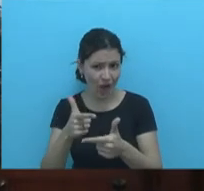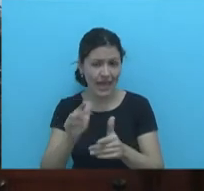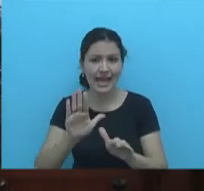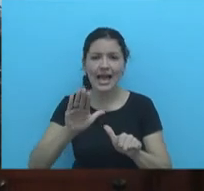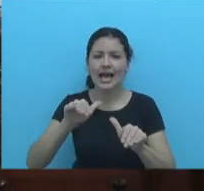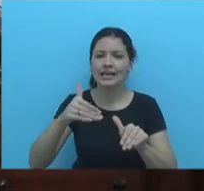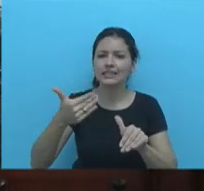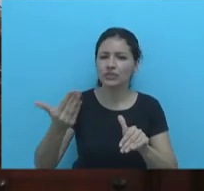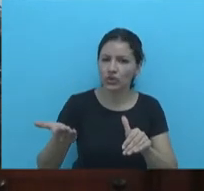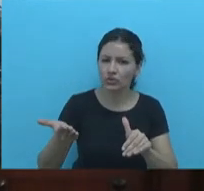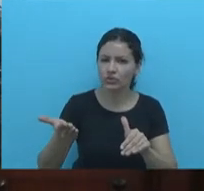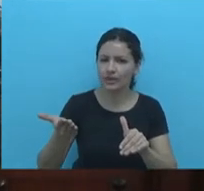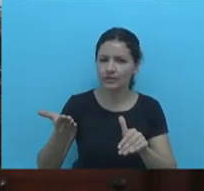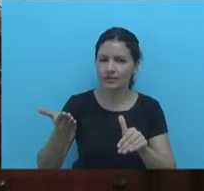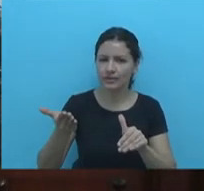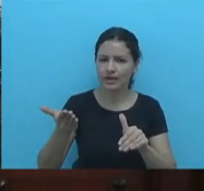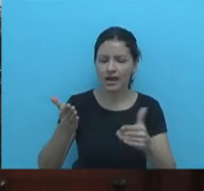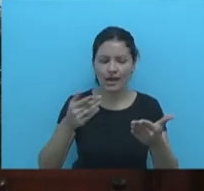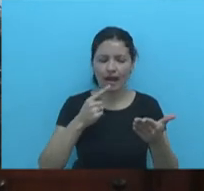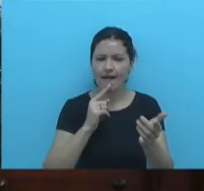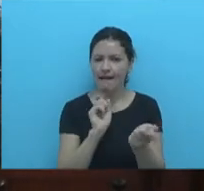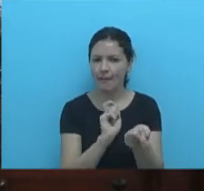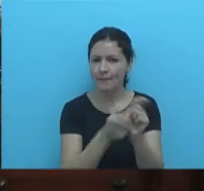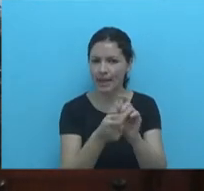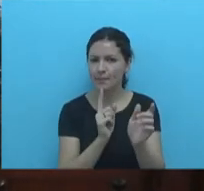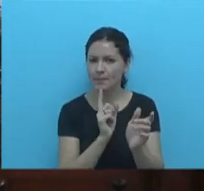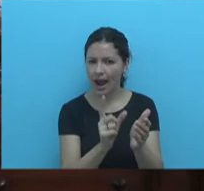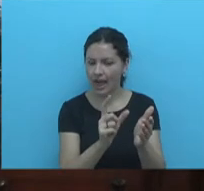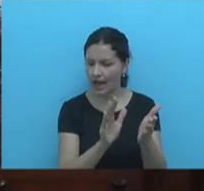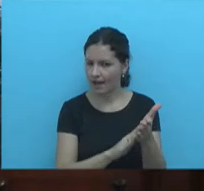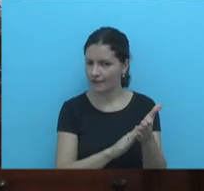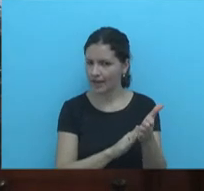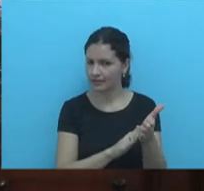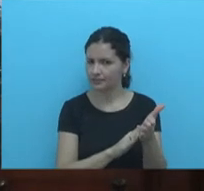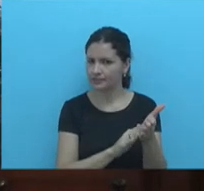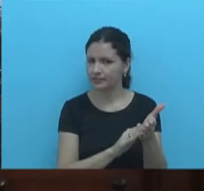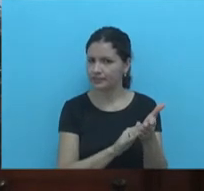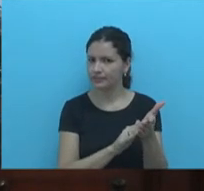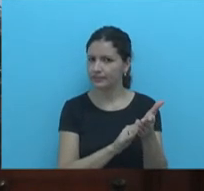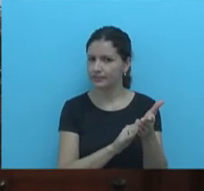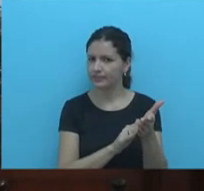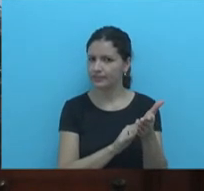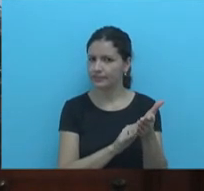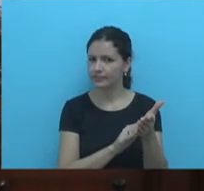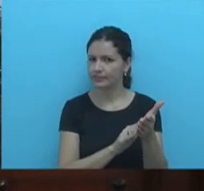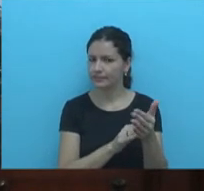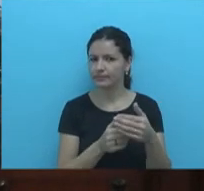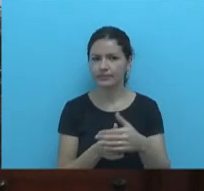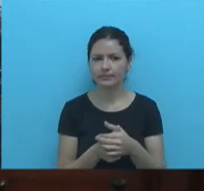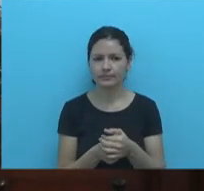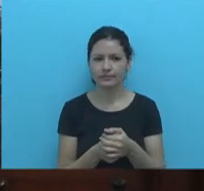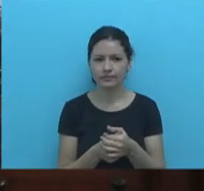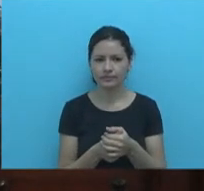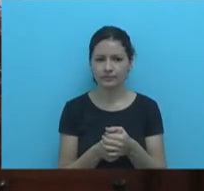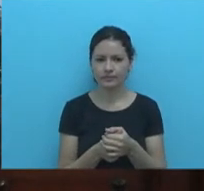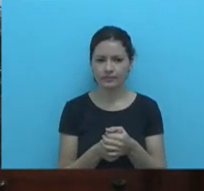Entonces estamos condicionando o direccionando y quizás ahí no exista esa secretaría. Entonces solamente poner